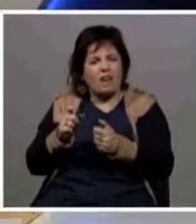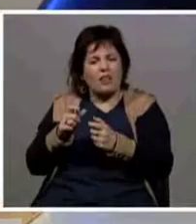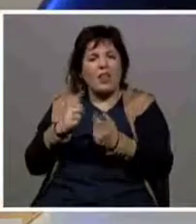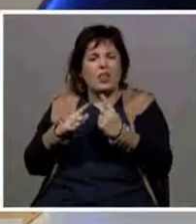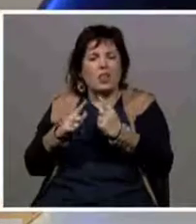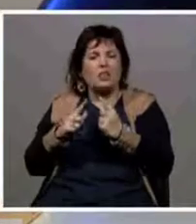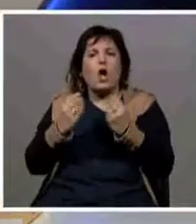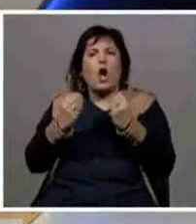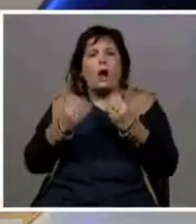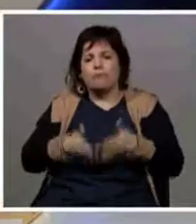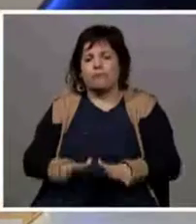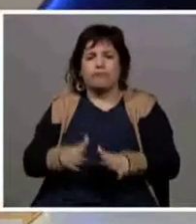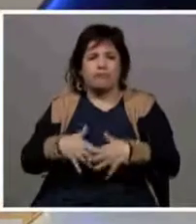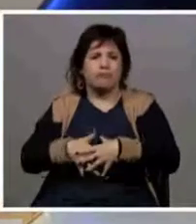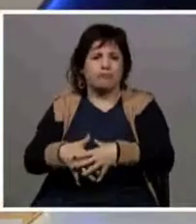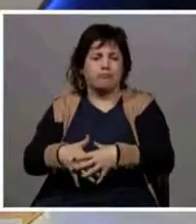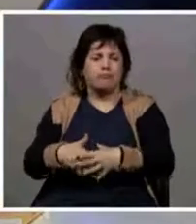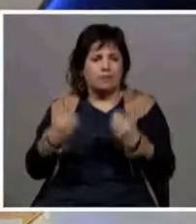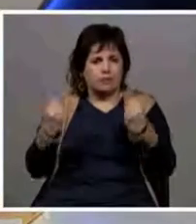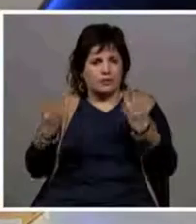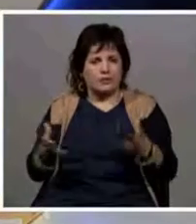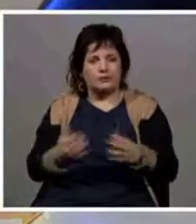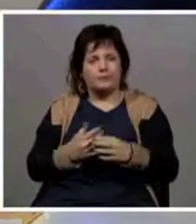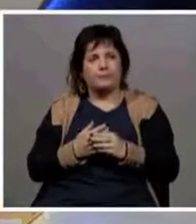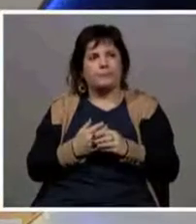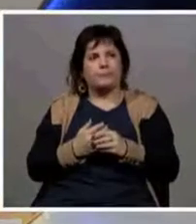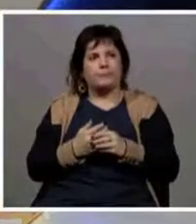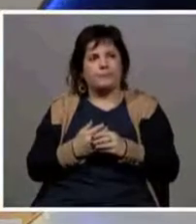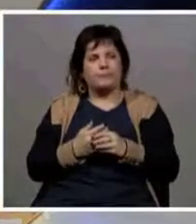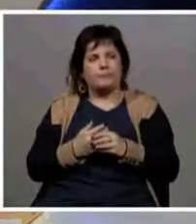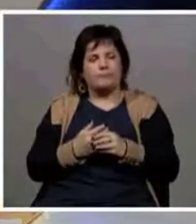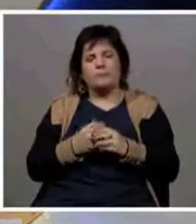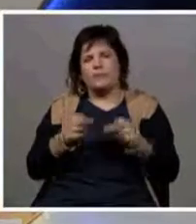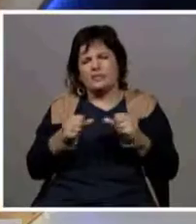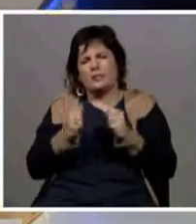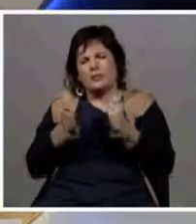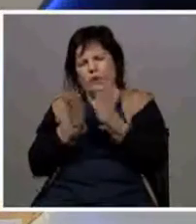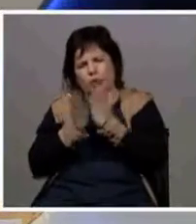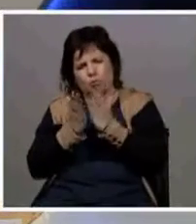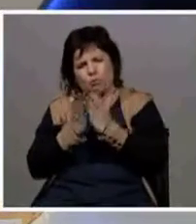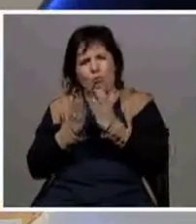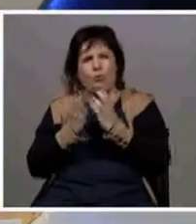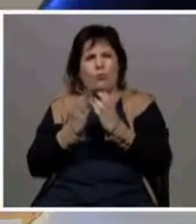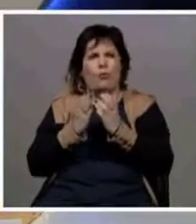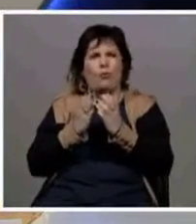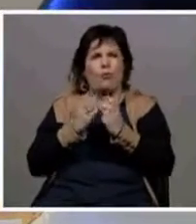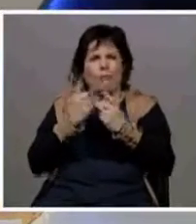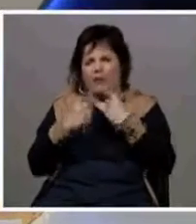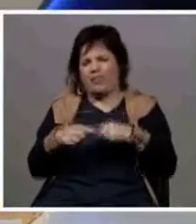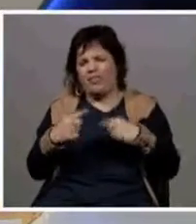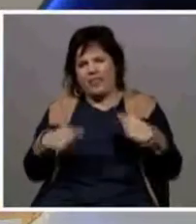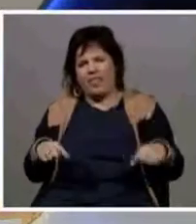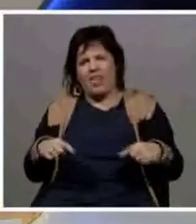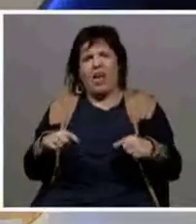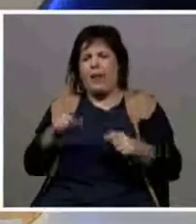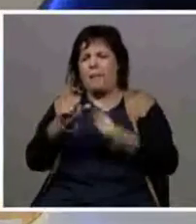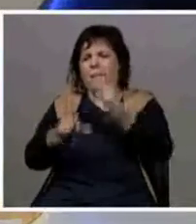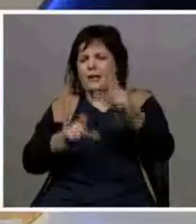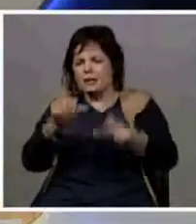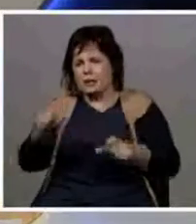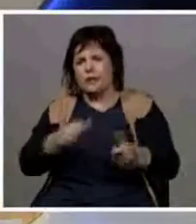las pautas de reproducción de la población y eso lo hicimos a través de estudios más que nada de materiales demográficos